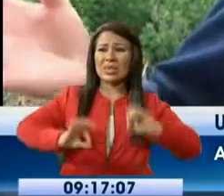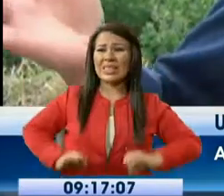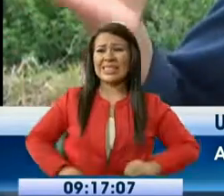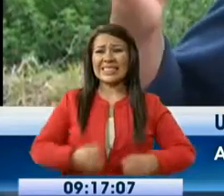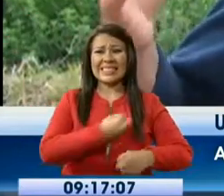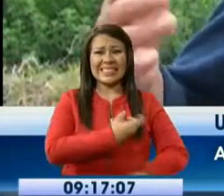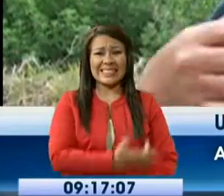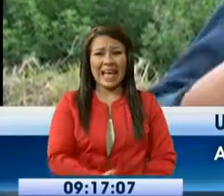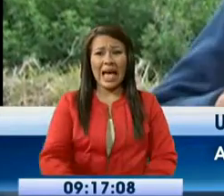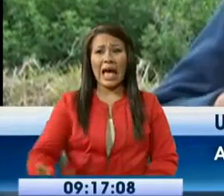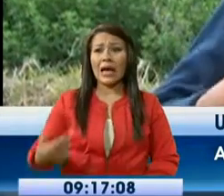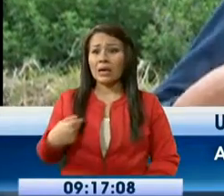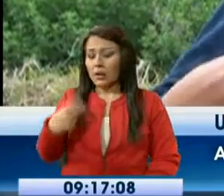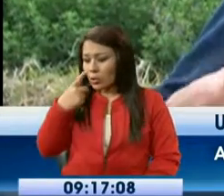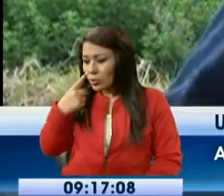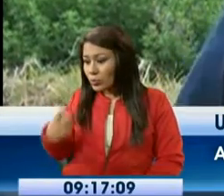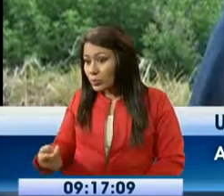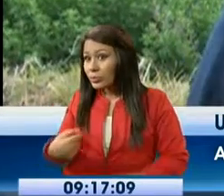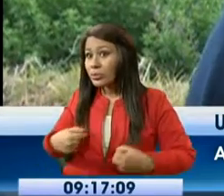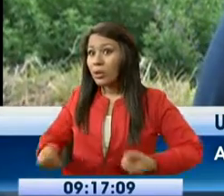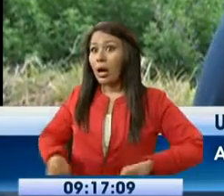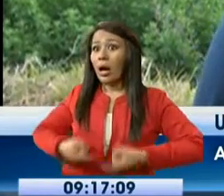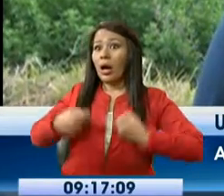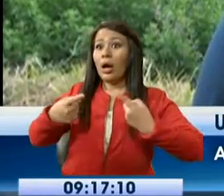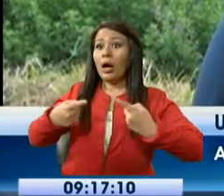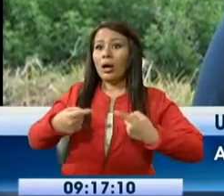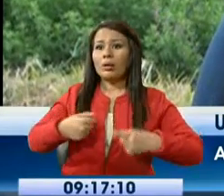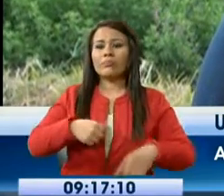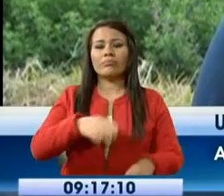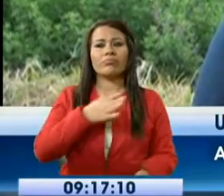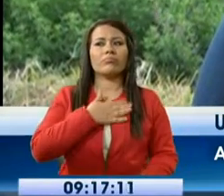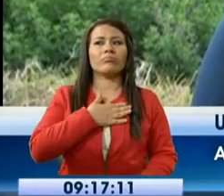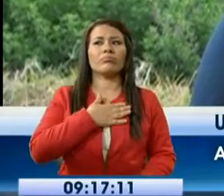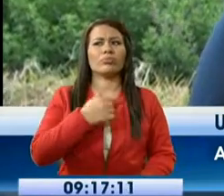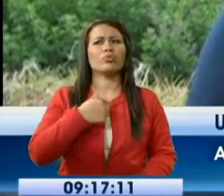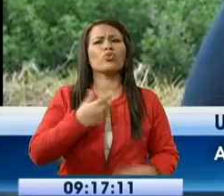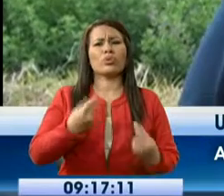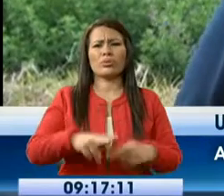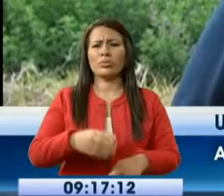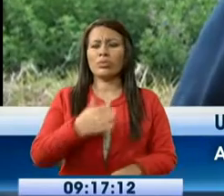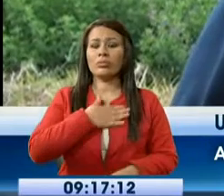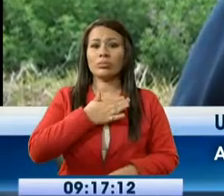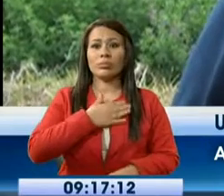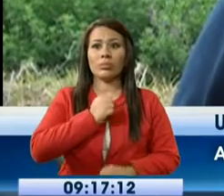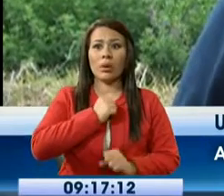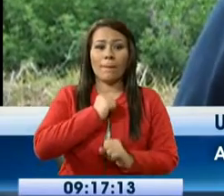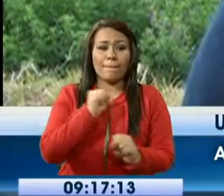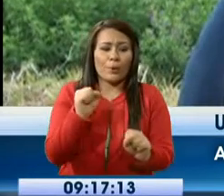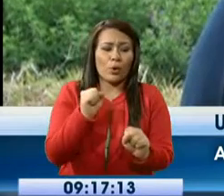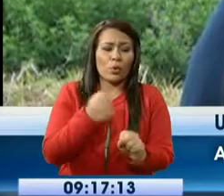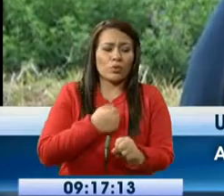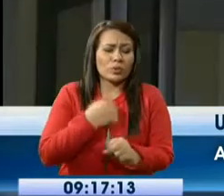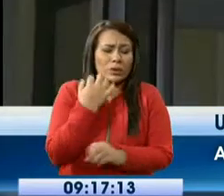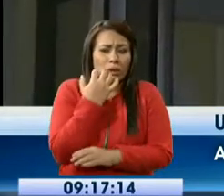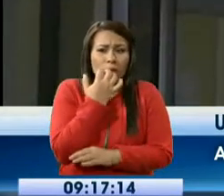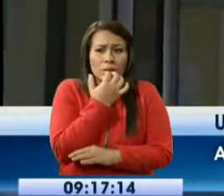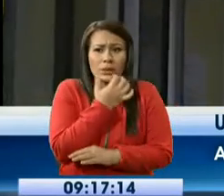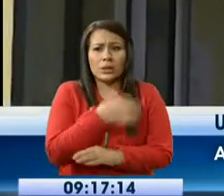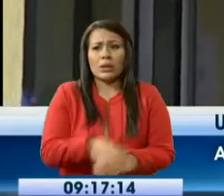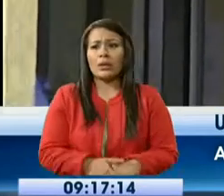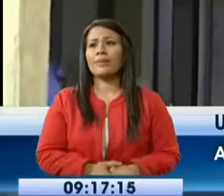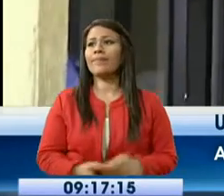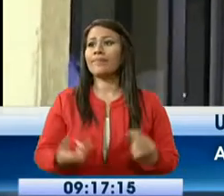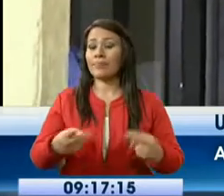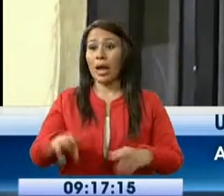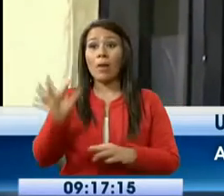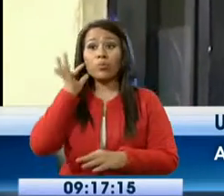vi, me impacté, mejor casi creo que me da el recargo de los nervios, señor. La mujer habría